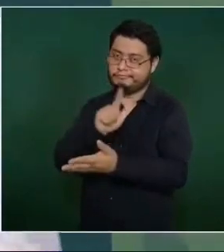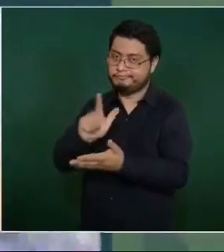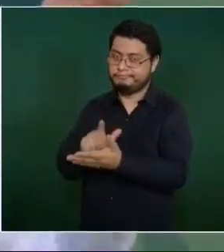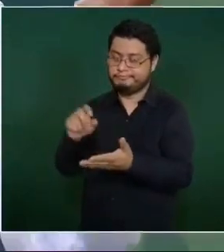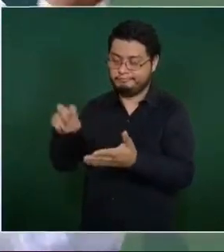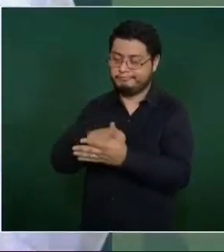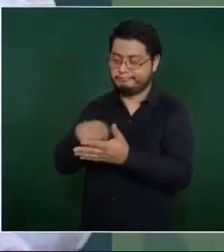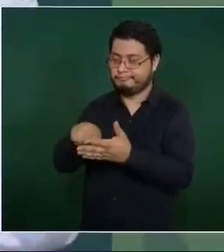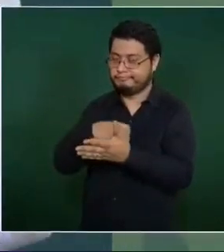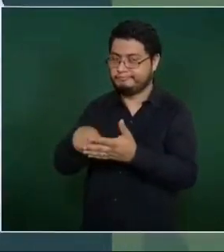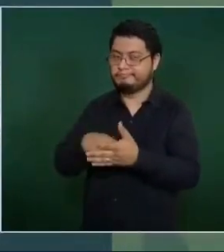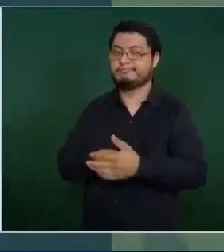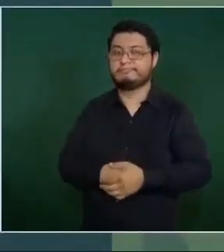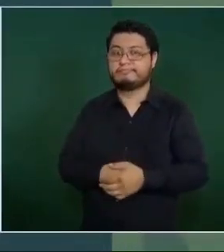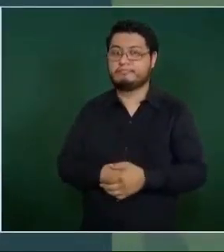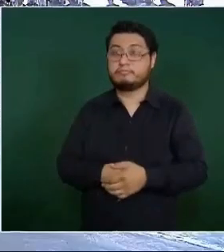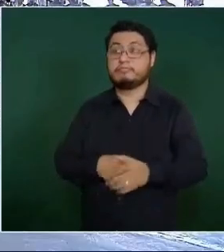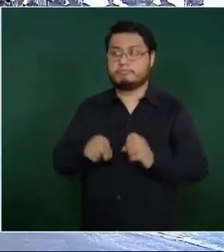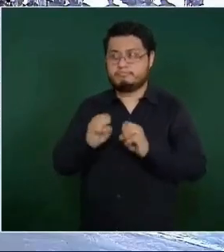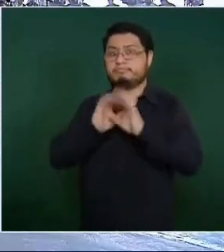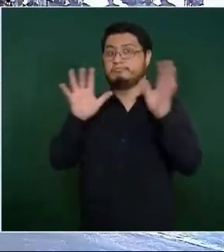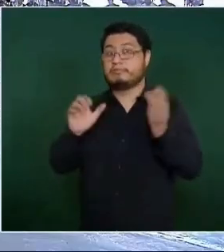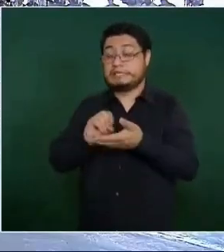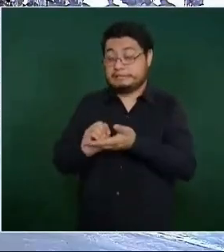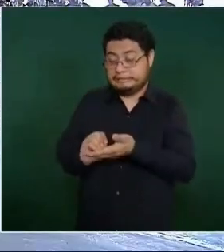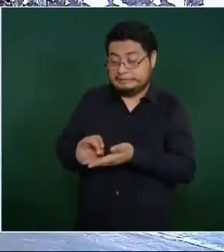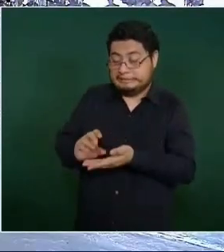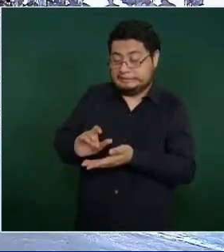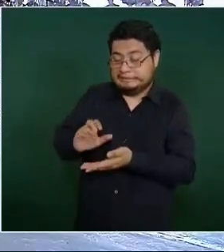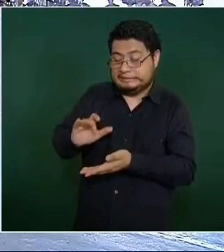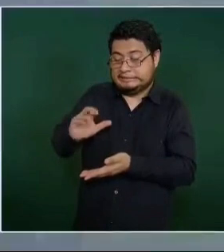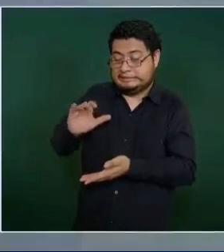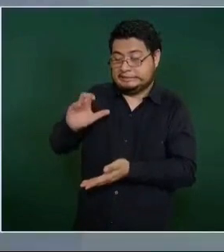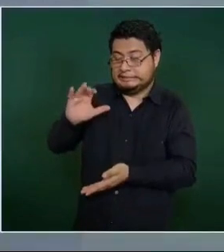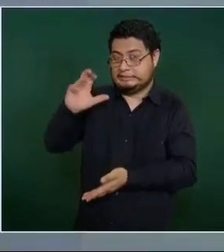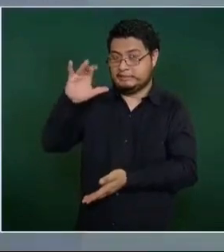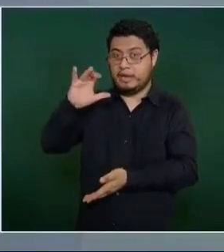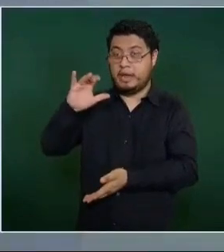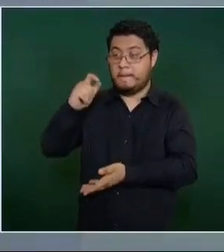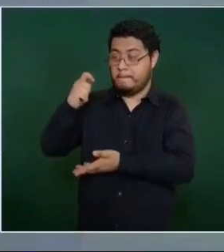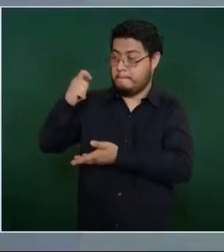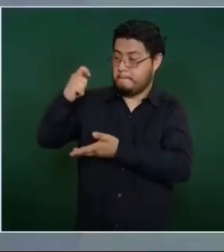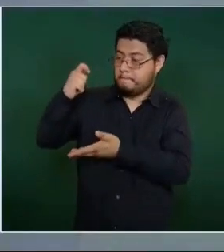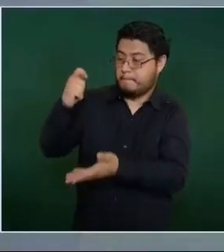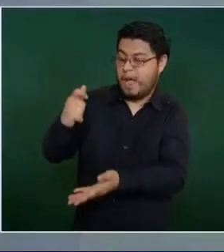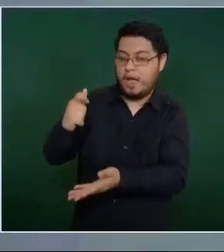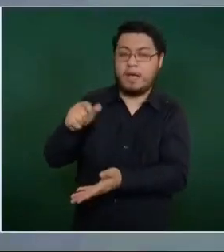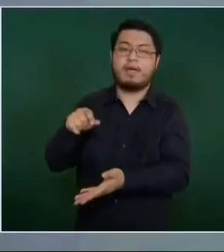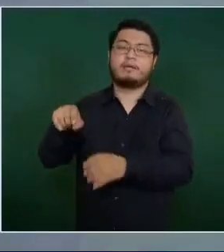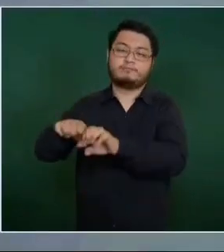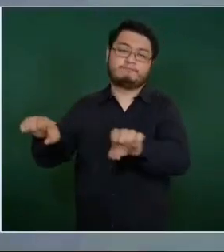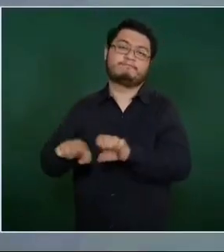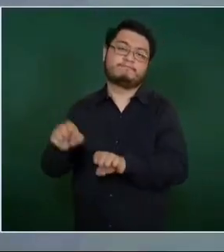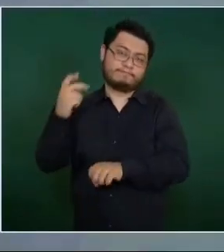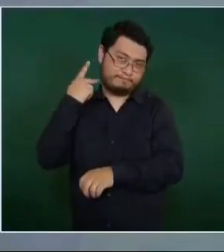y en efecto se incrementa el presupuesto a los partidos y